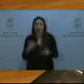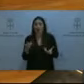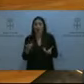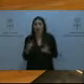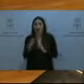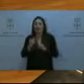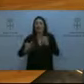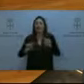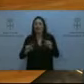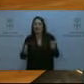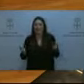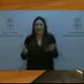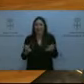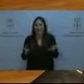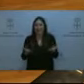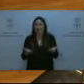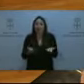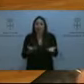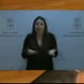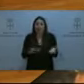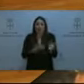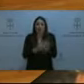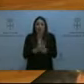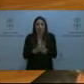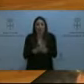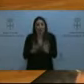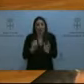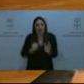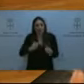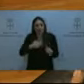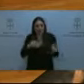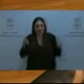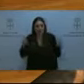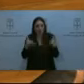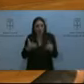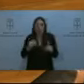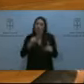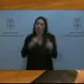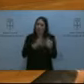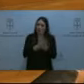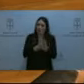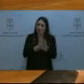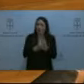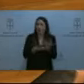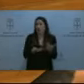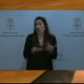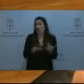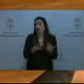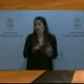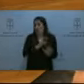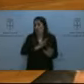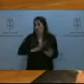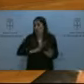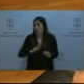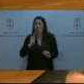estas decisiones? Es lo que nosotros tenemos que abordar. Bueno, lo primero que significa es que a día de hoy no hay fecha para la apertura